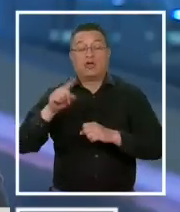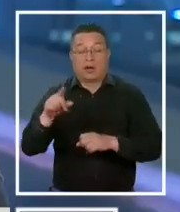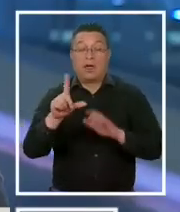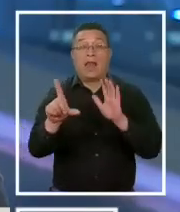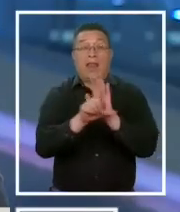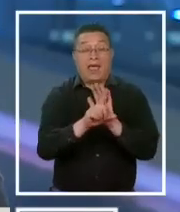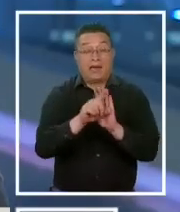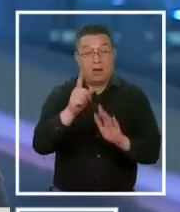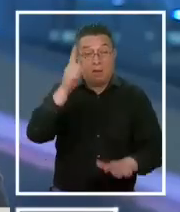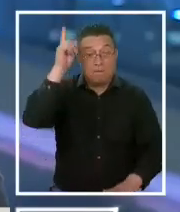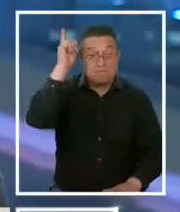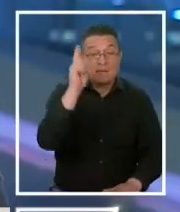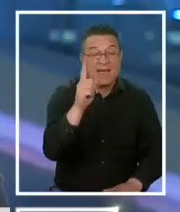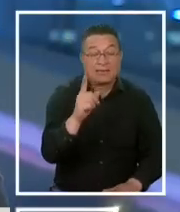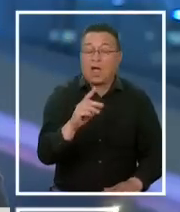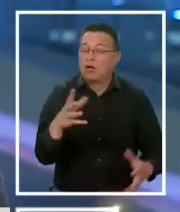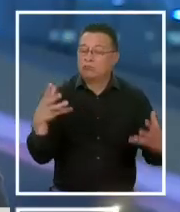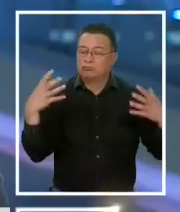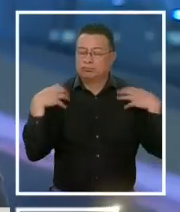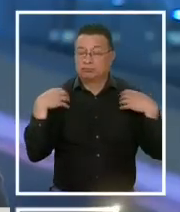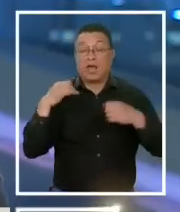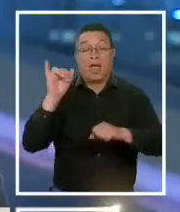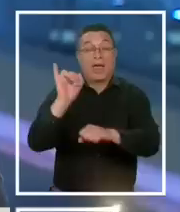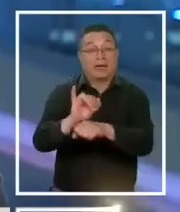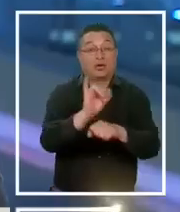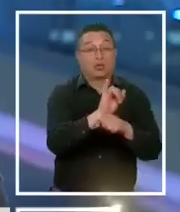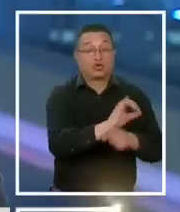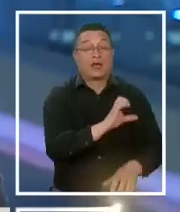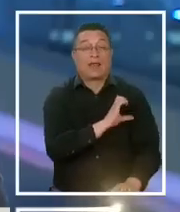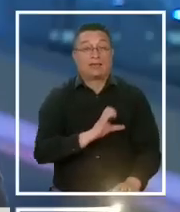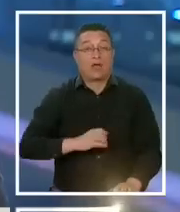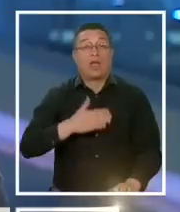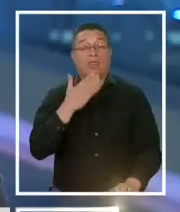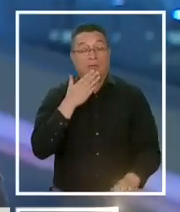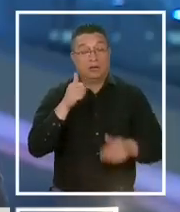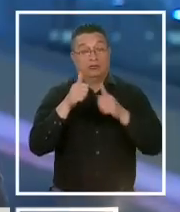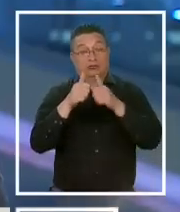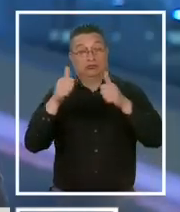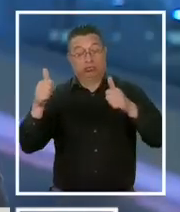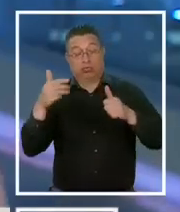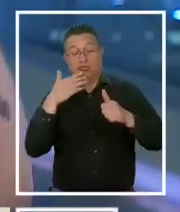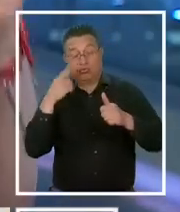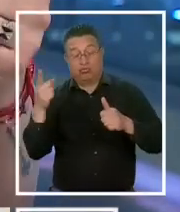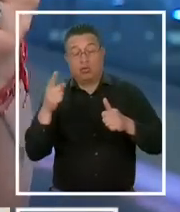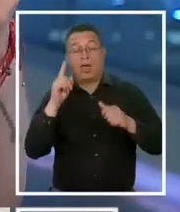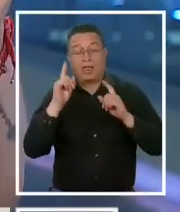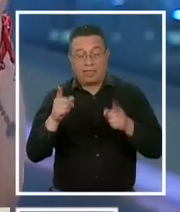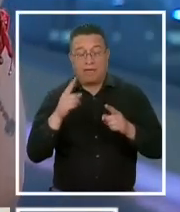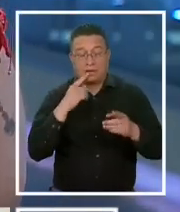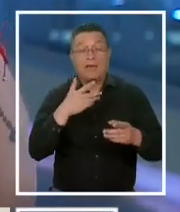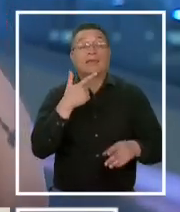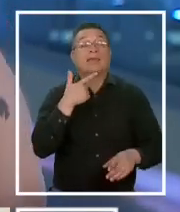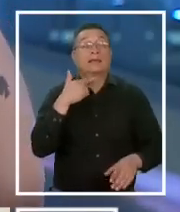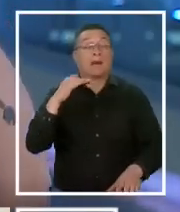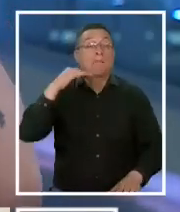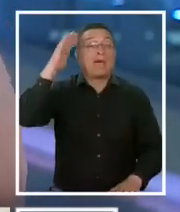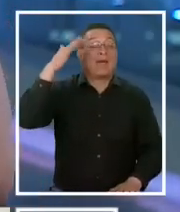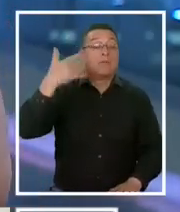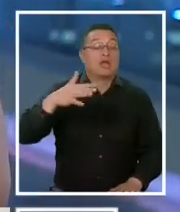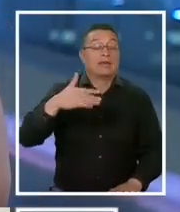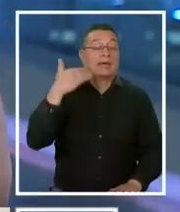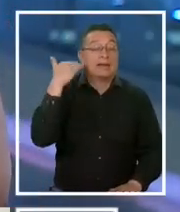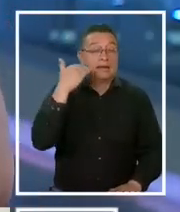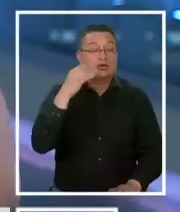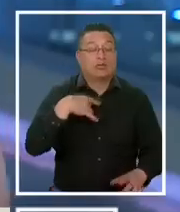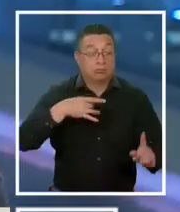esa ley impone obligaciones específicas a las instituciones del estado incluido al ejecutivo por supuesto de propender al interés superior del niño y asegurar